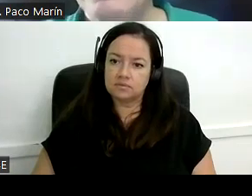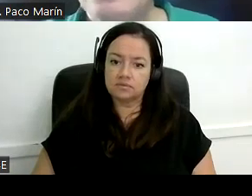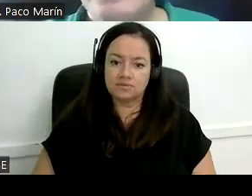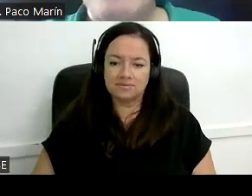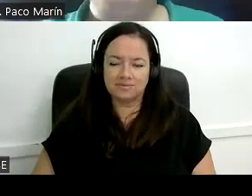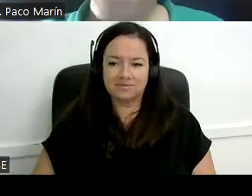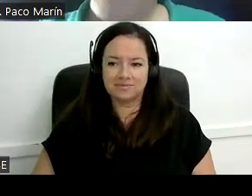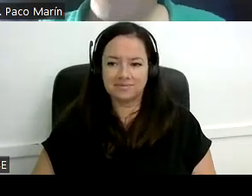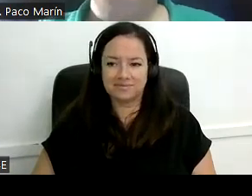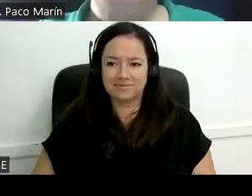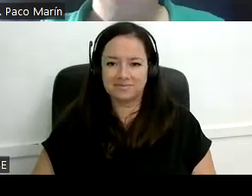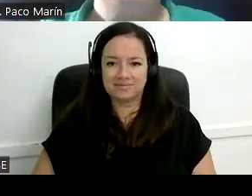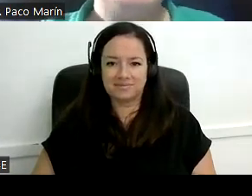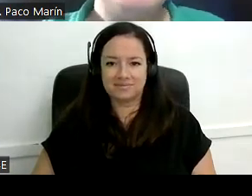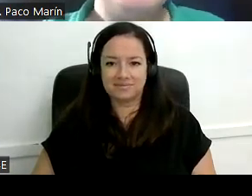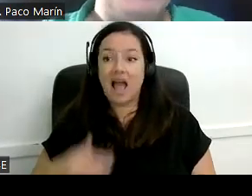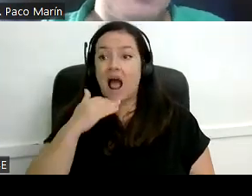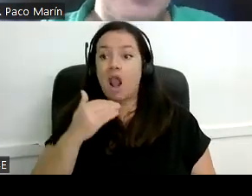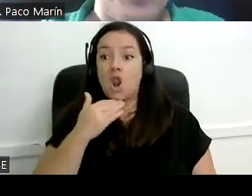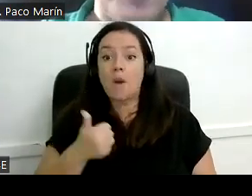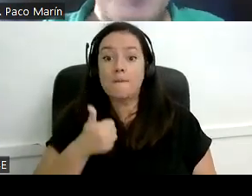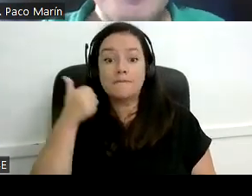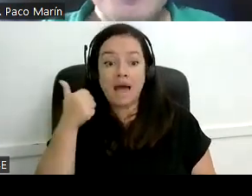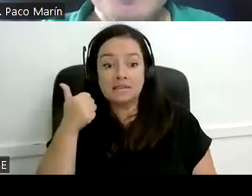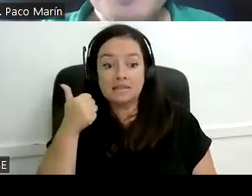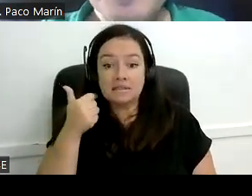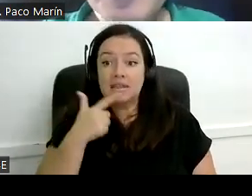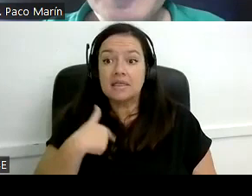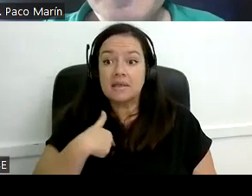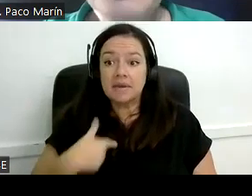queda alguna pregunta más, si queréis comentar alguna cosa más.